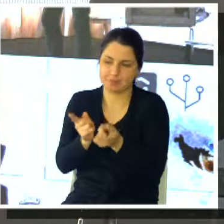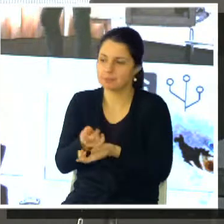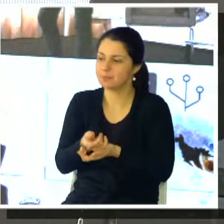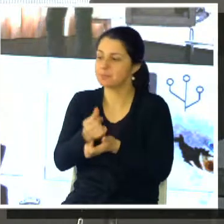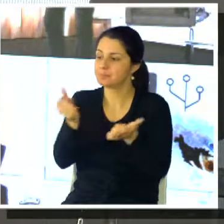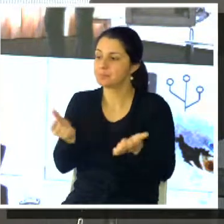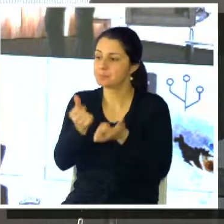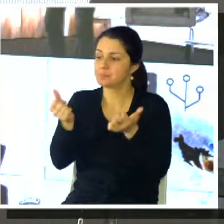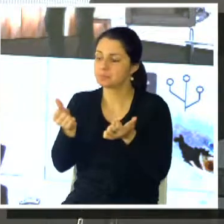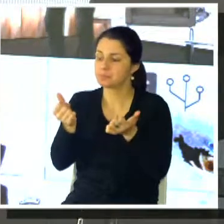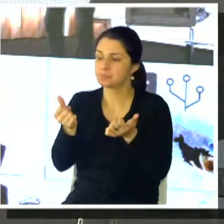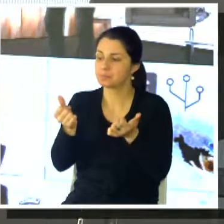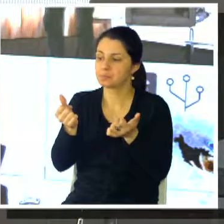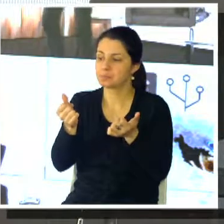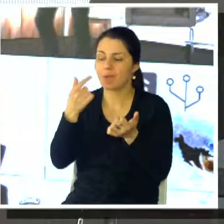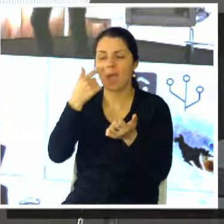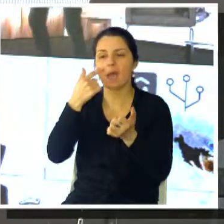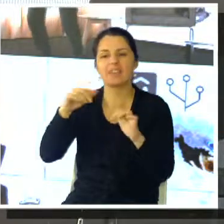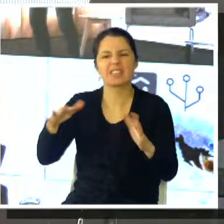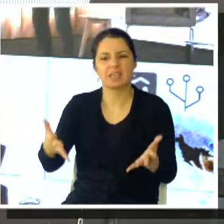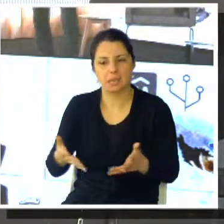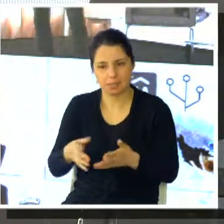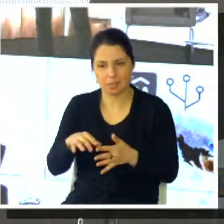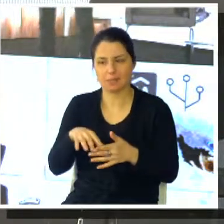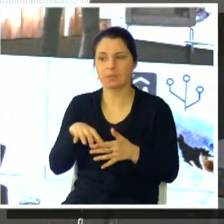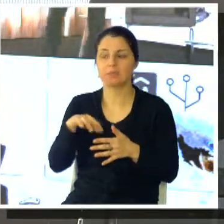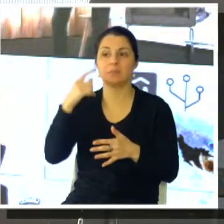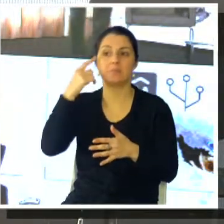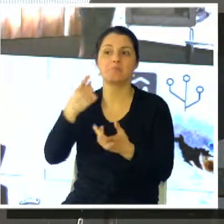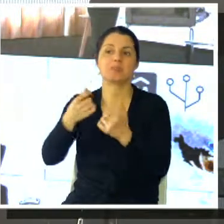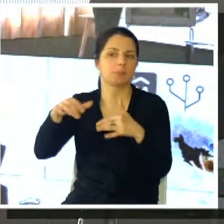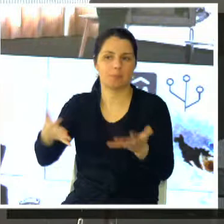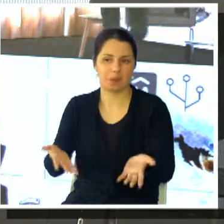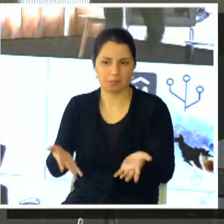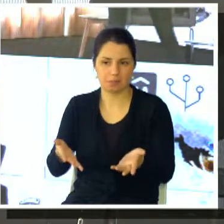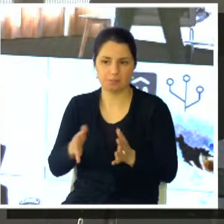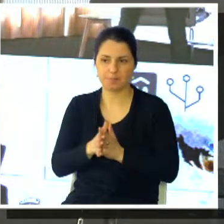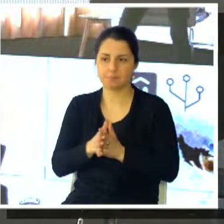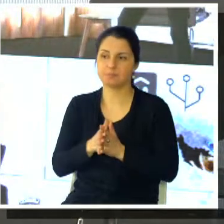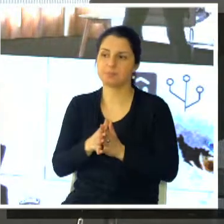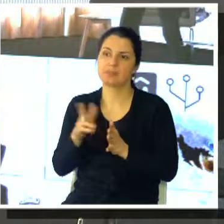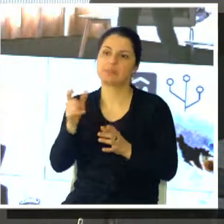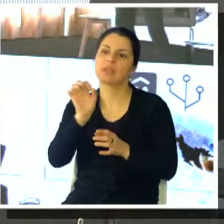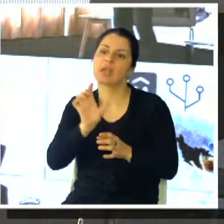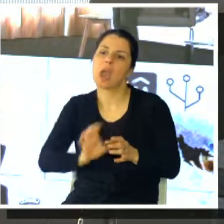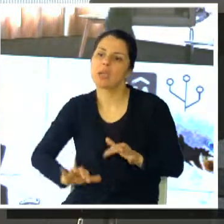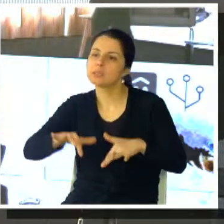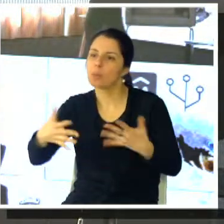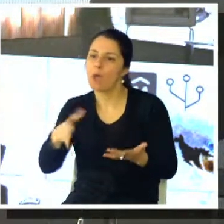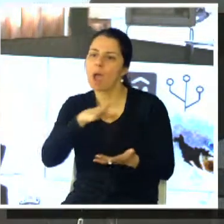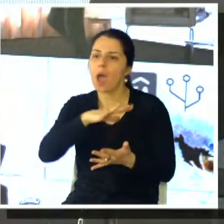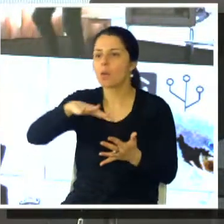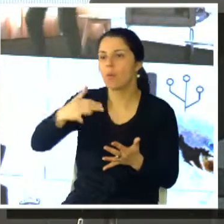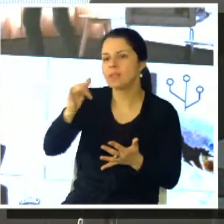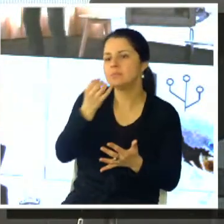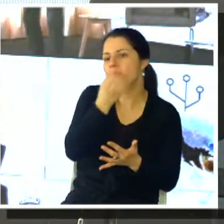pasadita ahí a ver para ver un poco qué son, para qué la precisamos nosotros, qué características tienen y cuáles hay, cuál podría ser